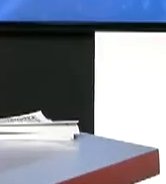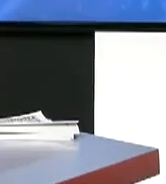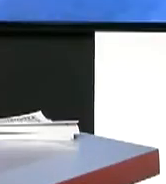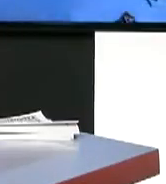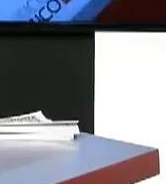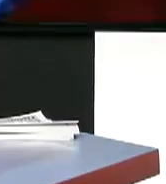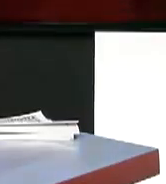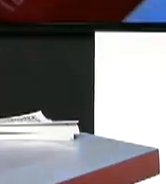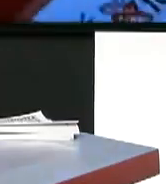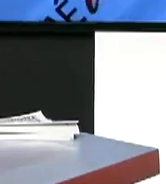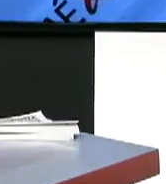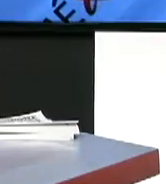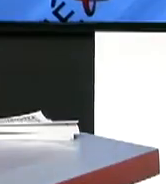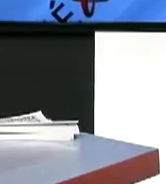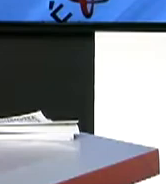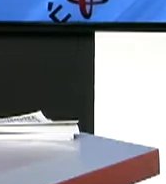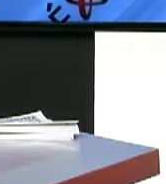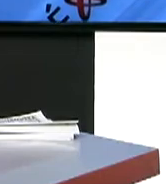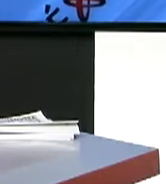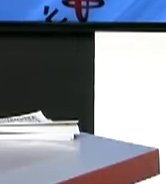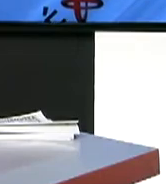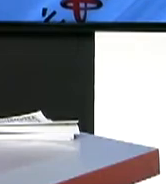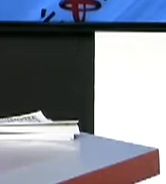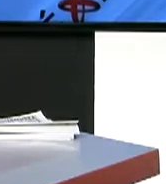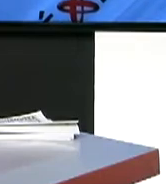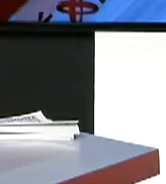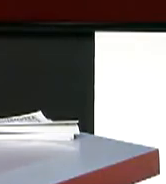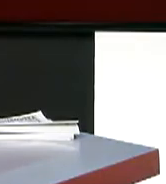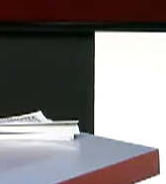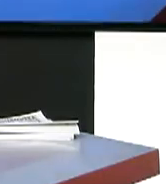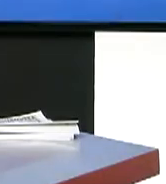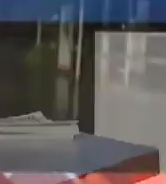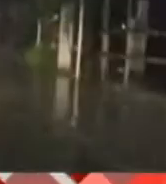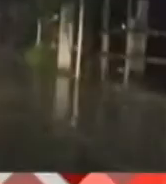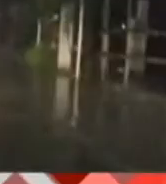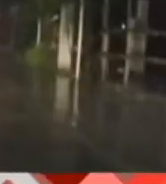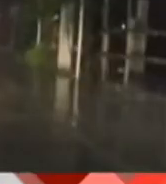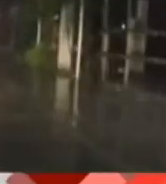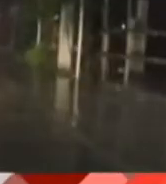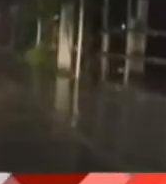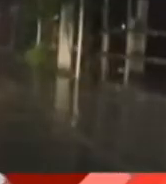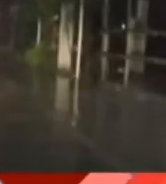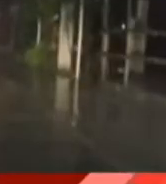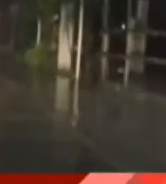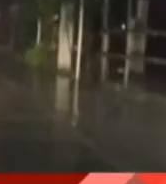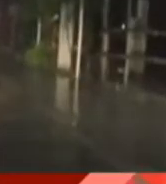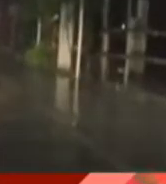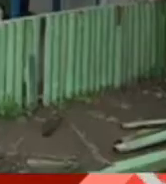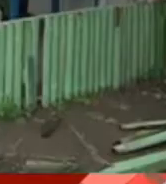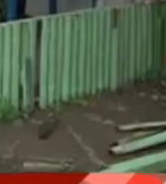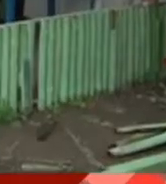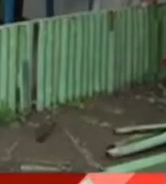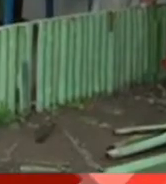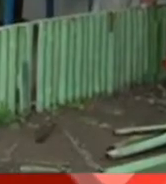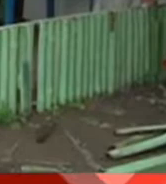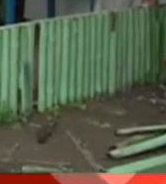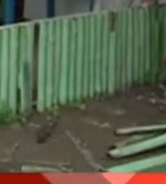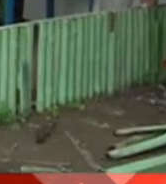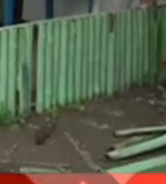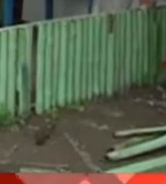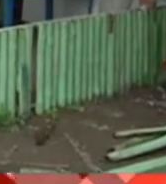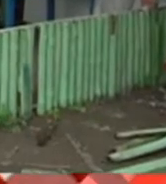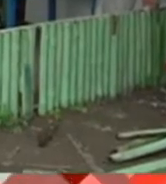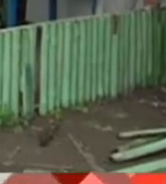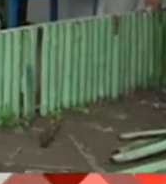Mientras tanto, el huracán José continúa debilitándose a su paso por el Océano Atlántico. Se degradó ayer a categoría 2. El Centro Nacional de